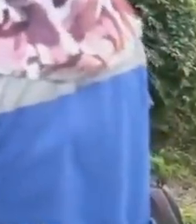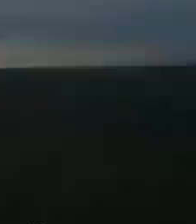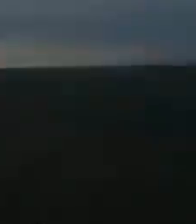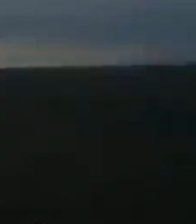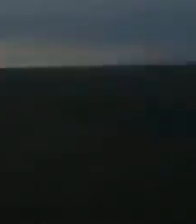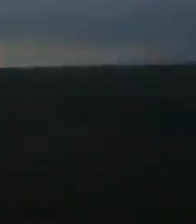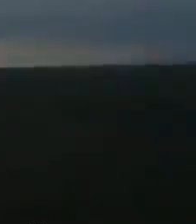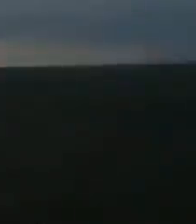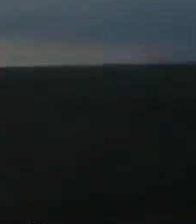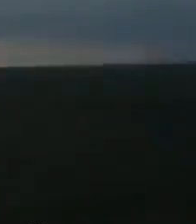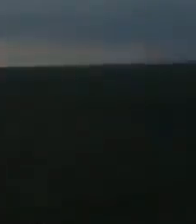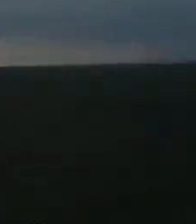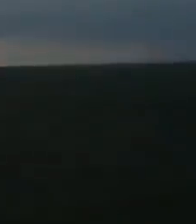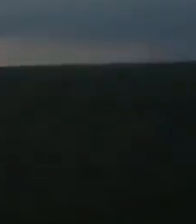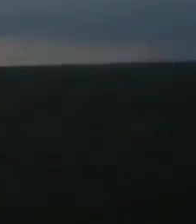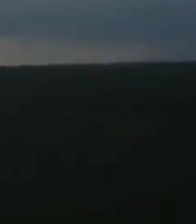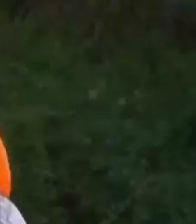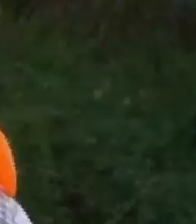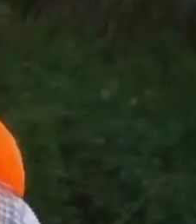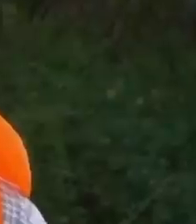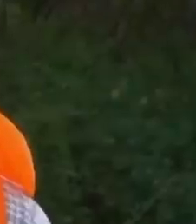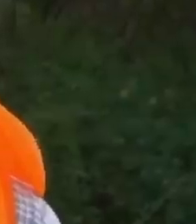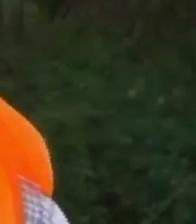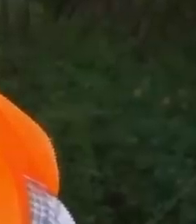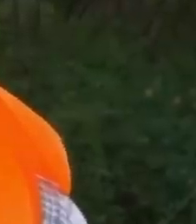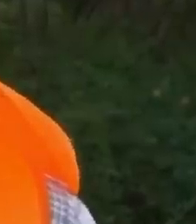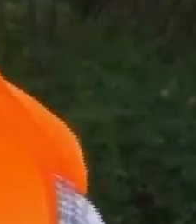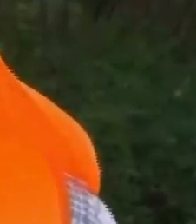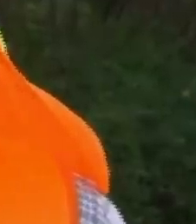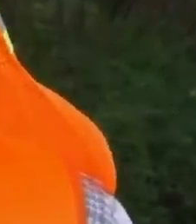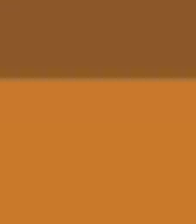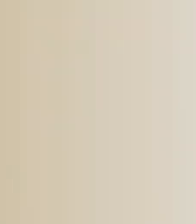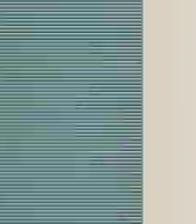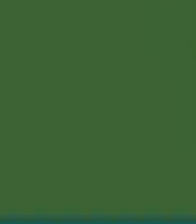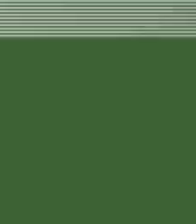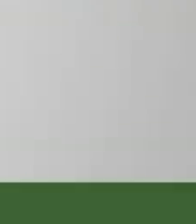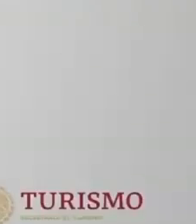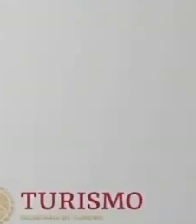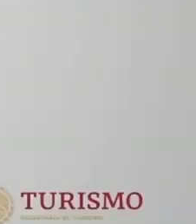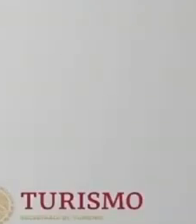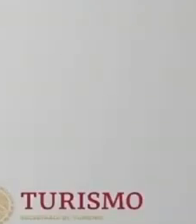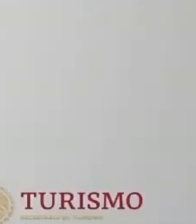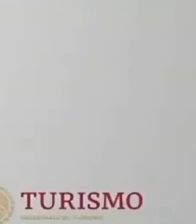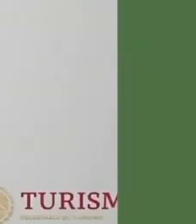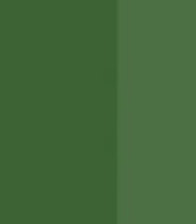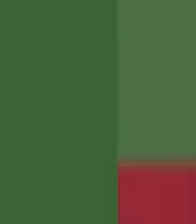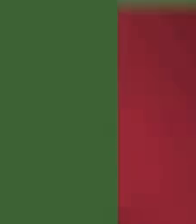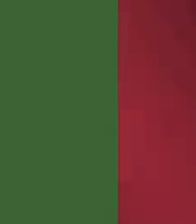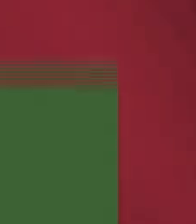modelos sostenibles de desarrollo. El Tren Maya avanza.